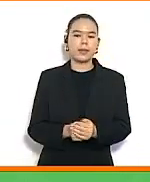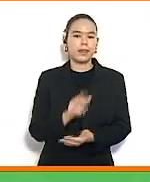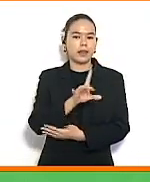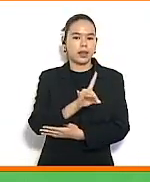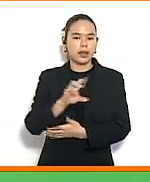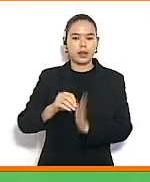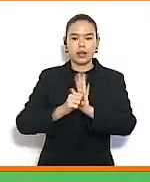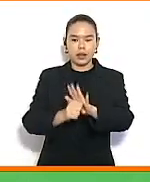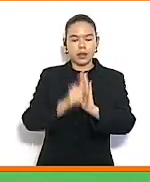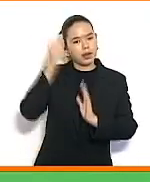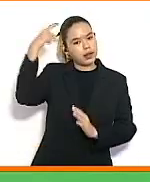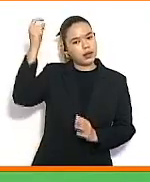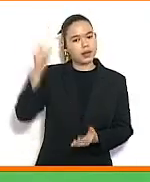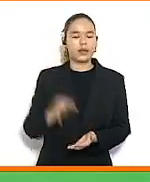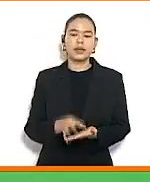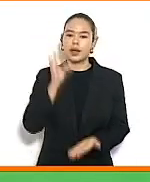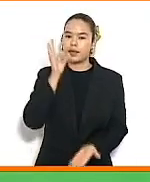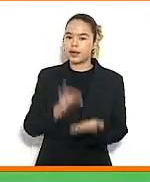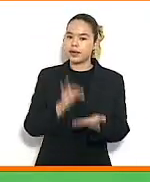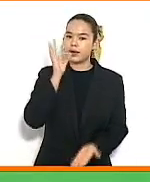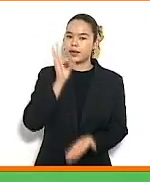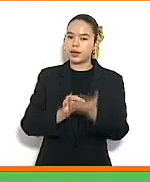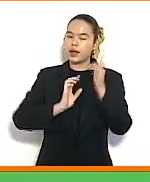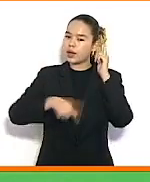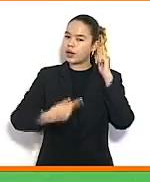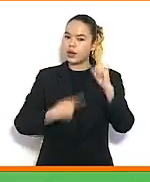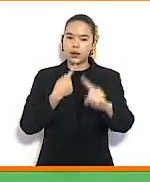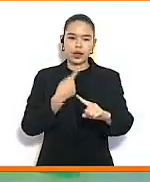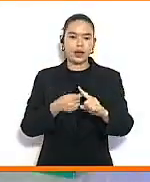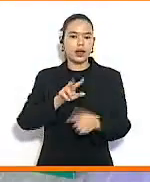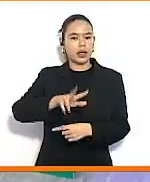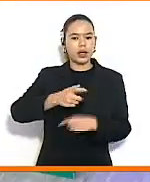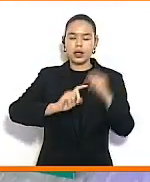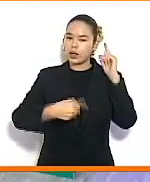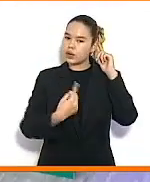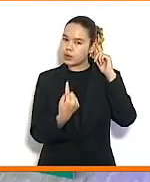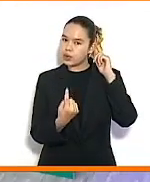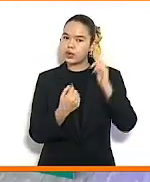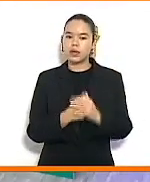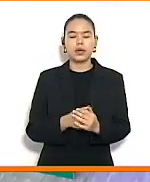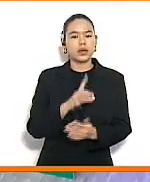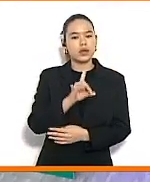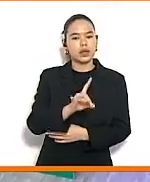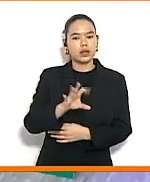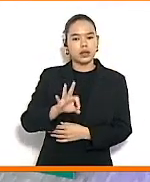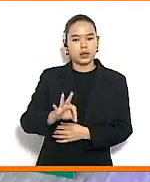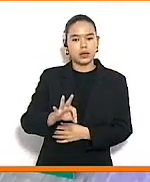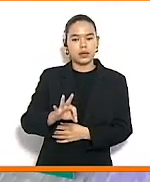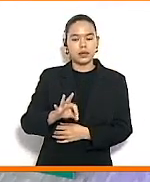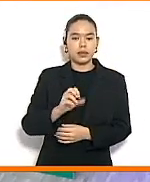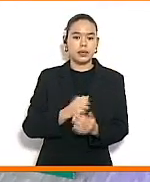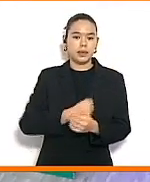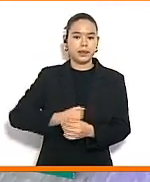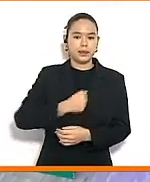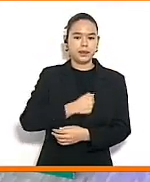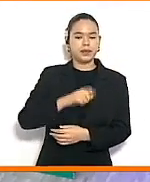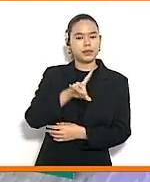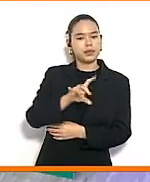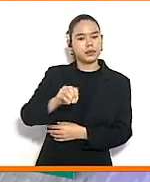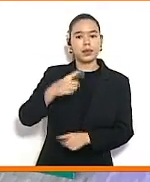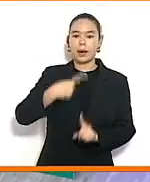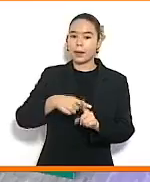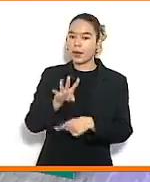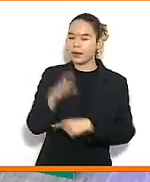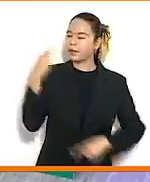80 con su símbolo de sueños café. Para MultiX, 3X y para más 1. 80 más 4.